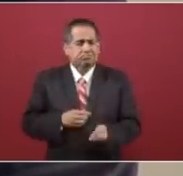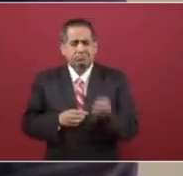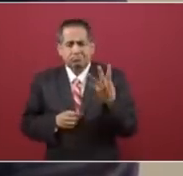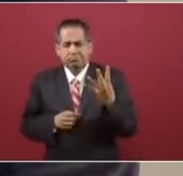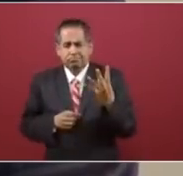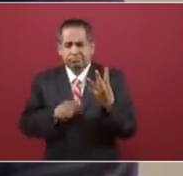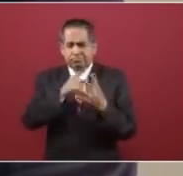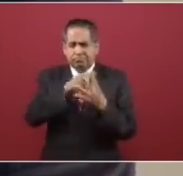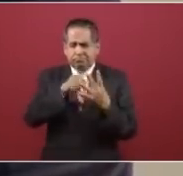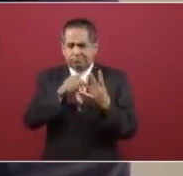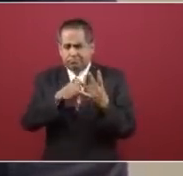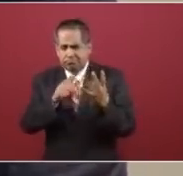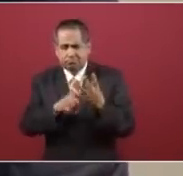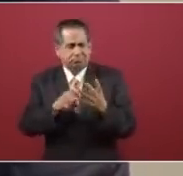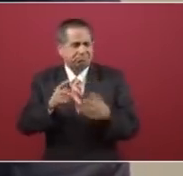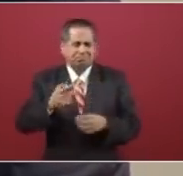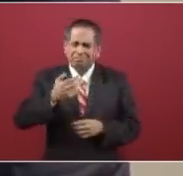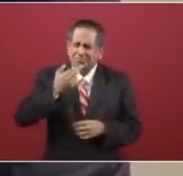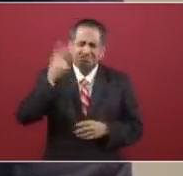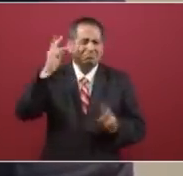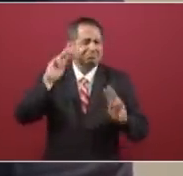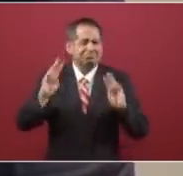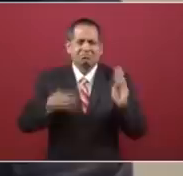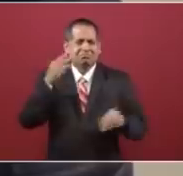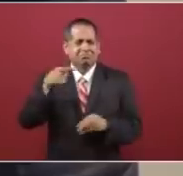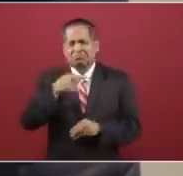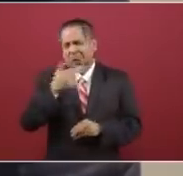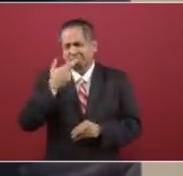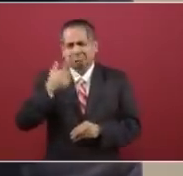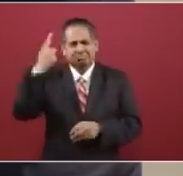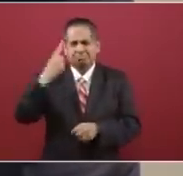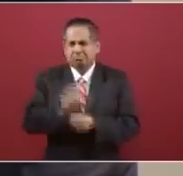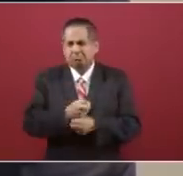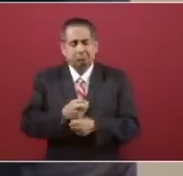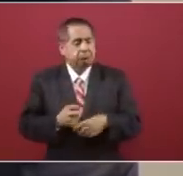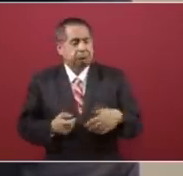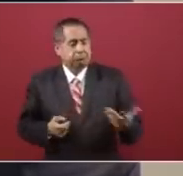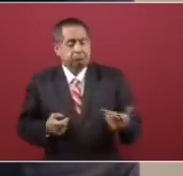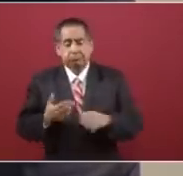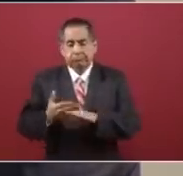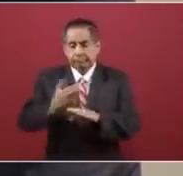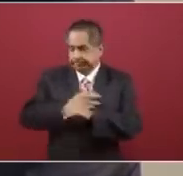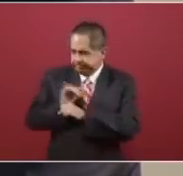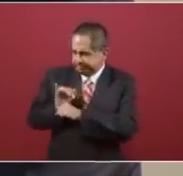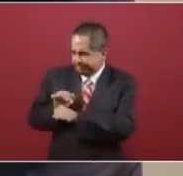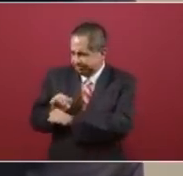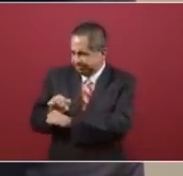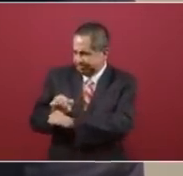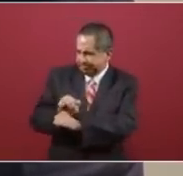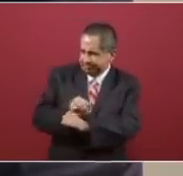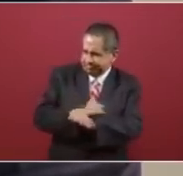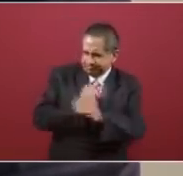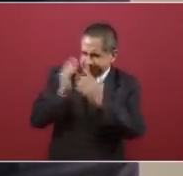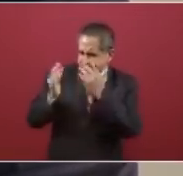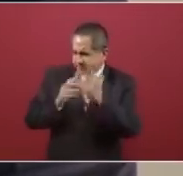que se seleccionaron y que fue a partir de un estudio, de una investigación